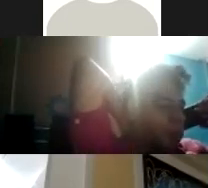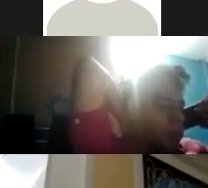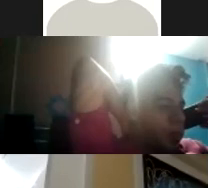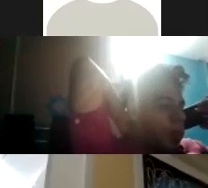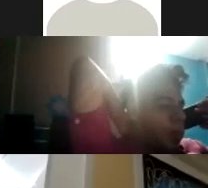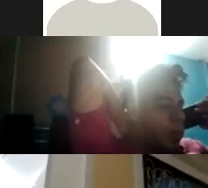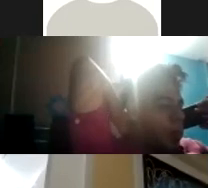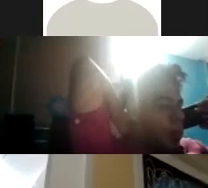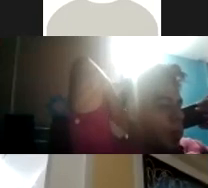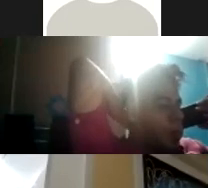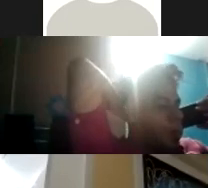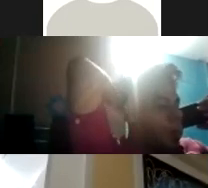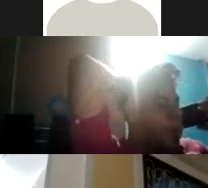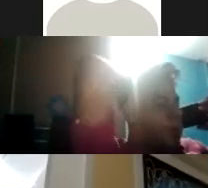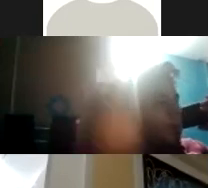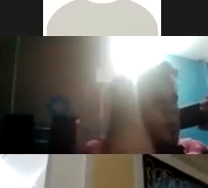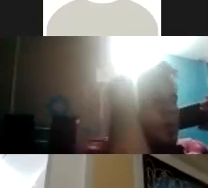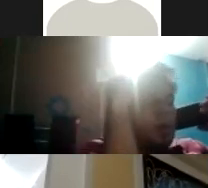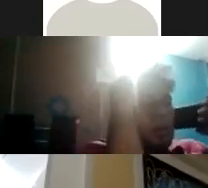tiempo menor. Eso ya es decisión mía.